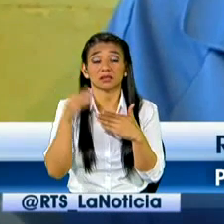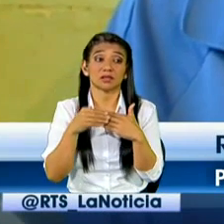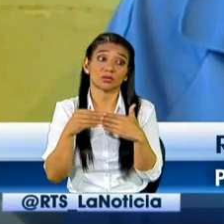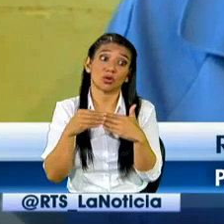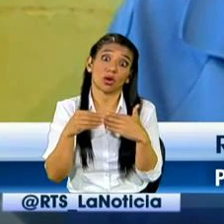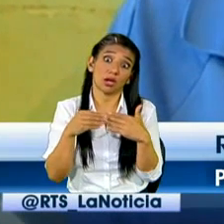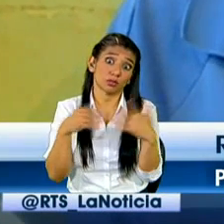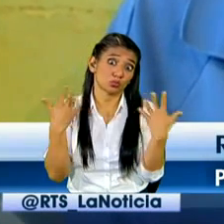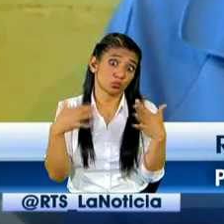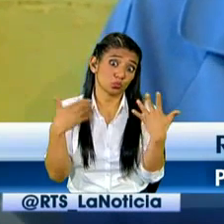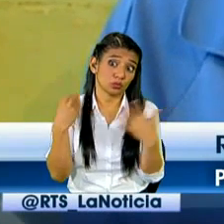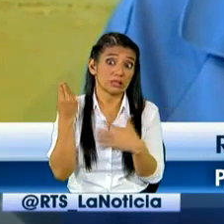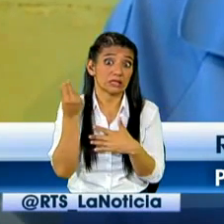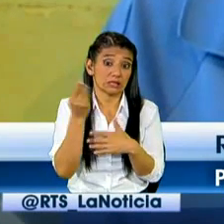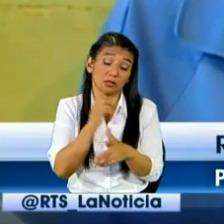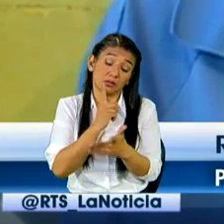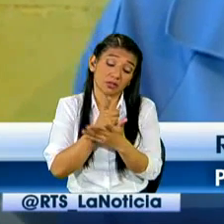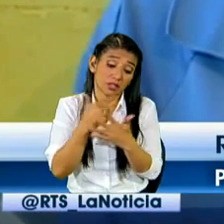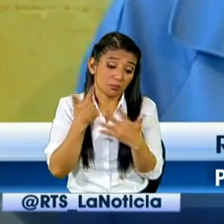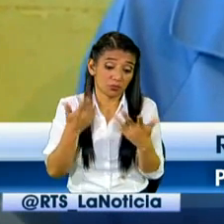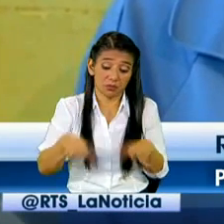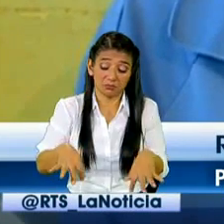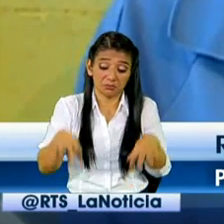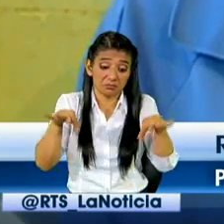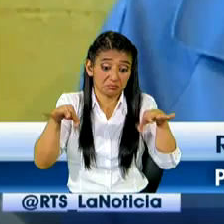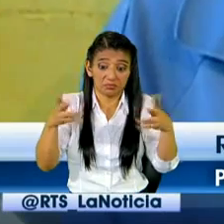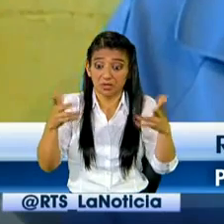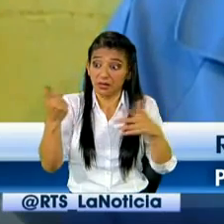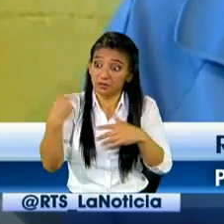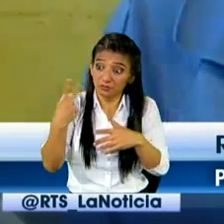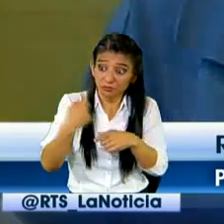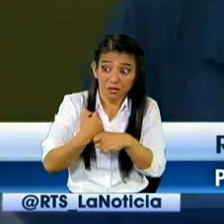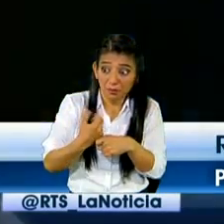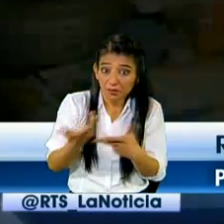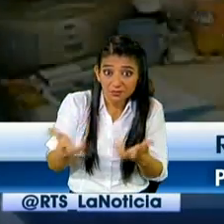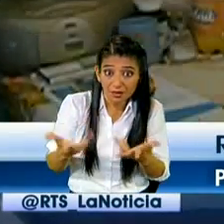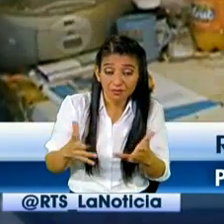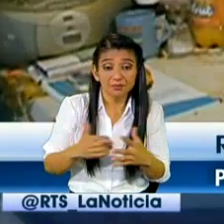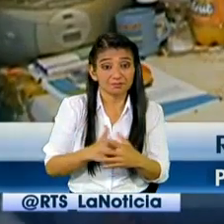es mucho dinero porque ninguno de los dos ganamos, ¿no?